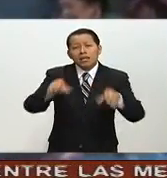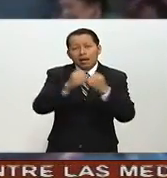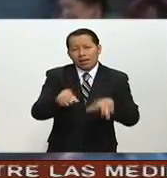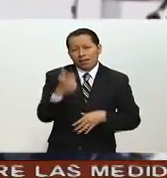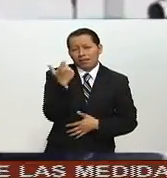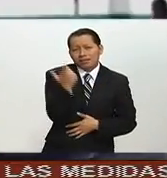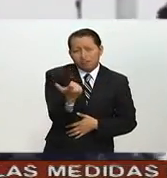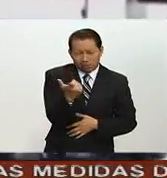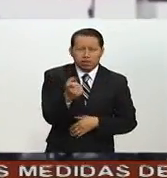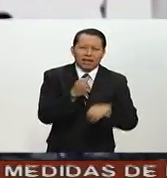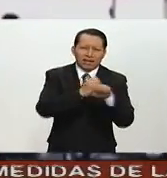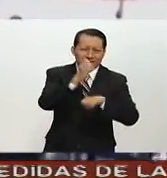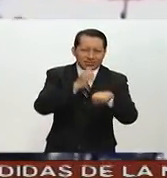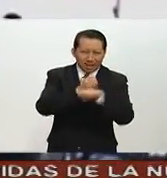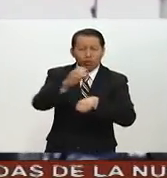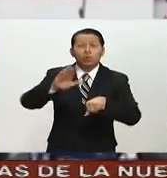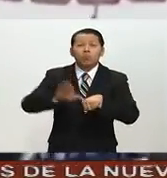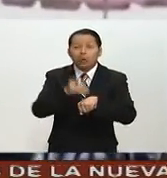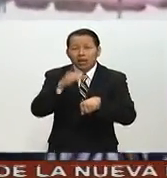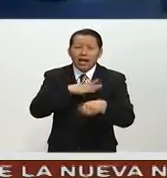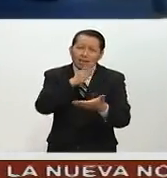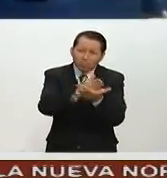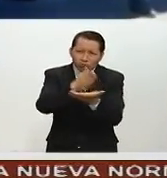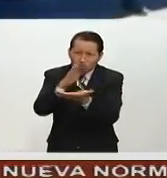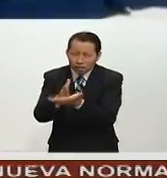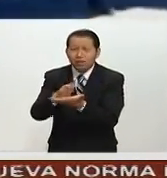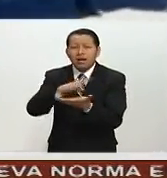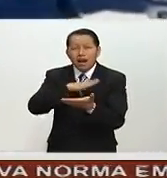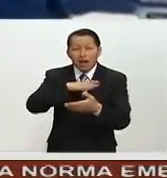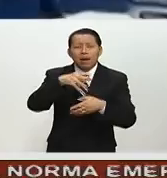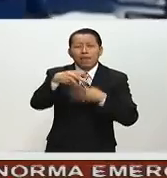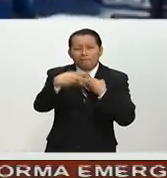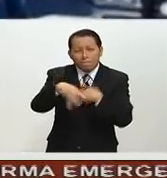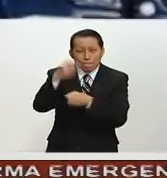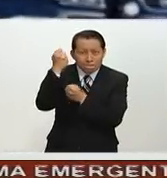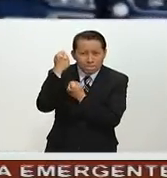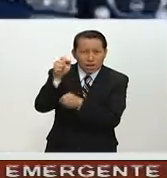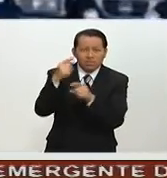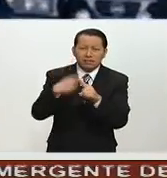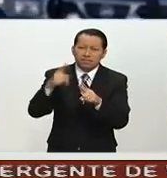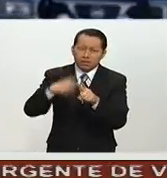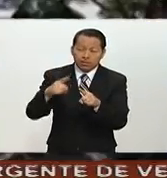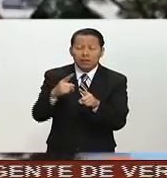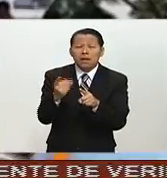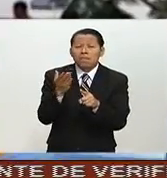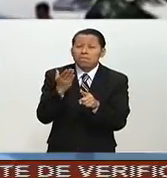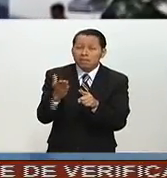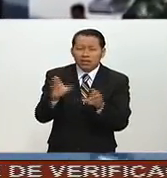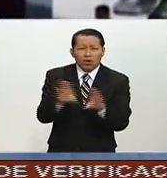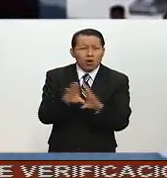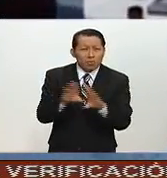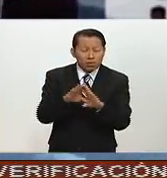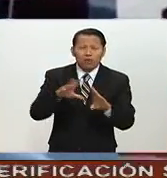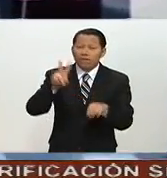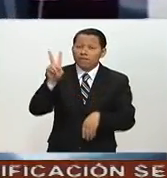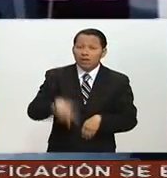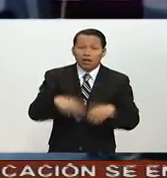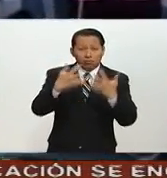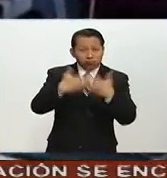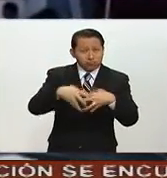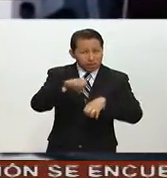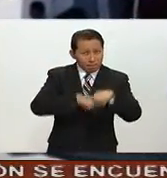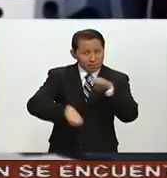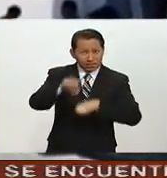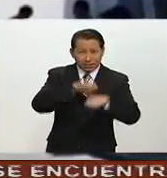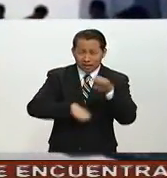estados afectados por bloqueos y marchas. Aseguró el presidente de los patrones del país que la paciencia de los empresarios se agotó